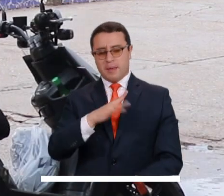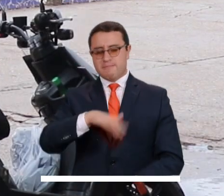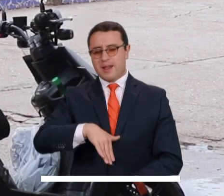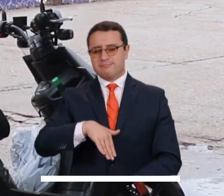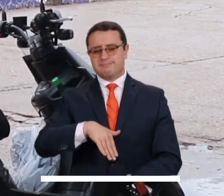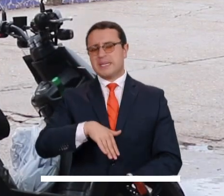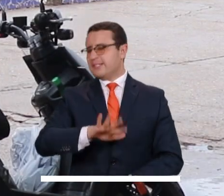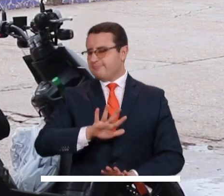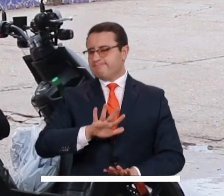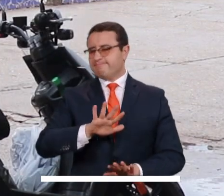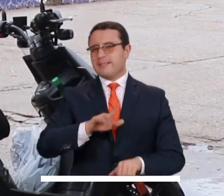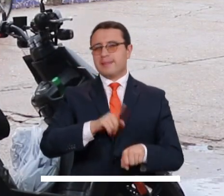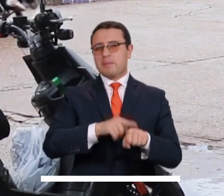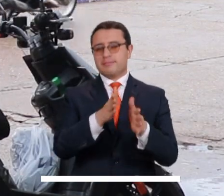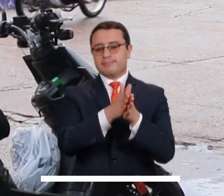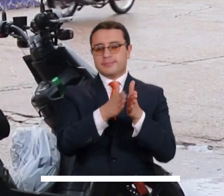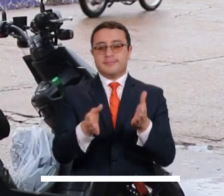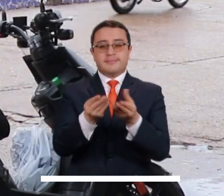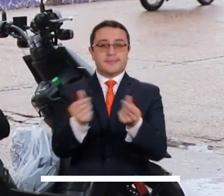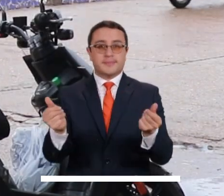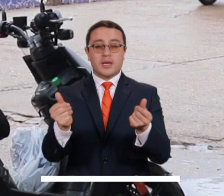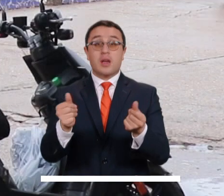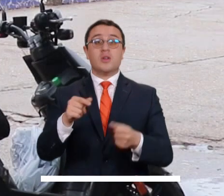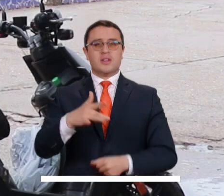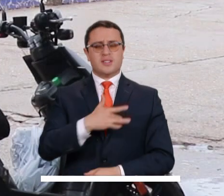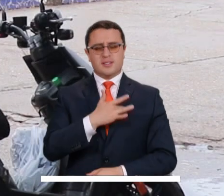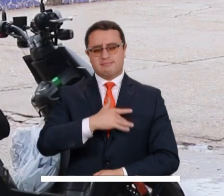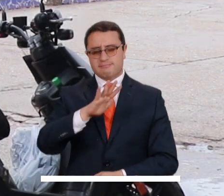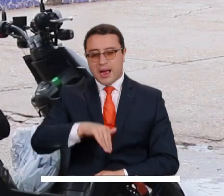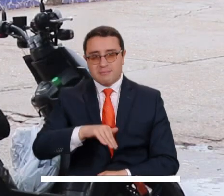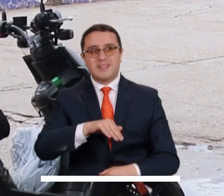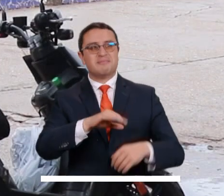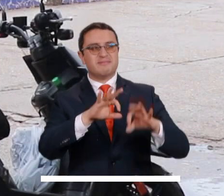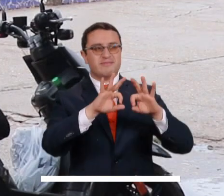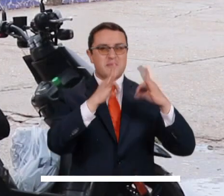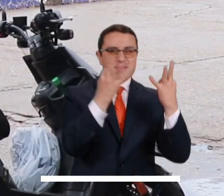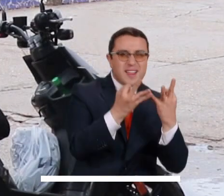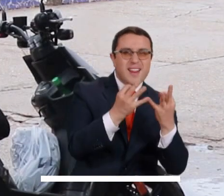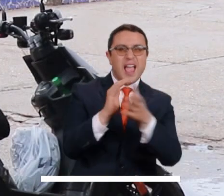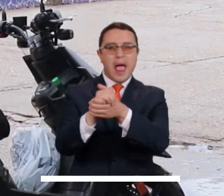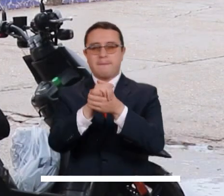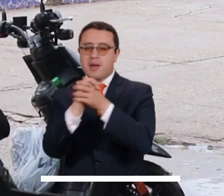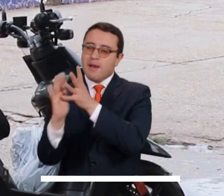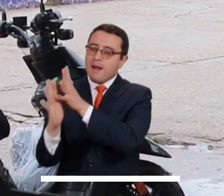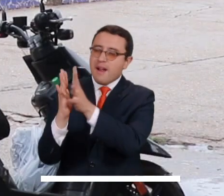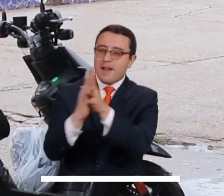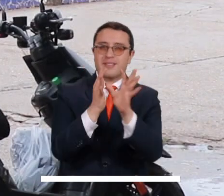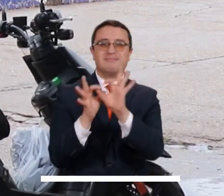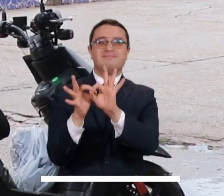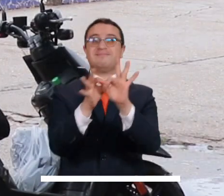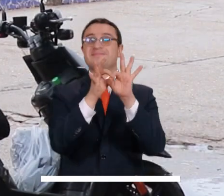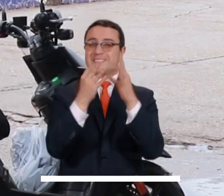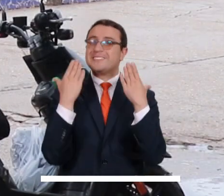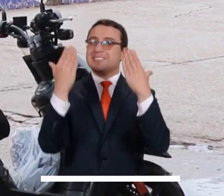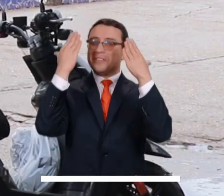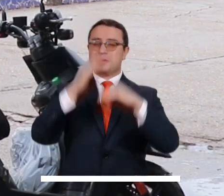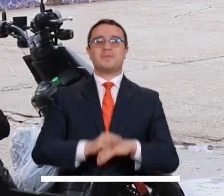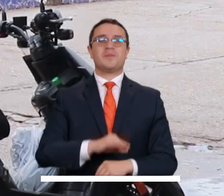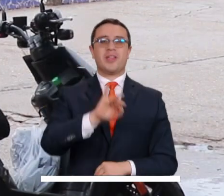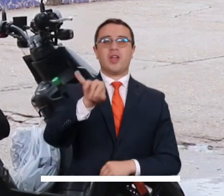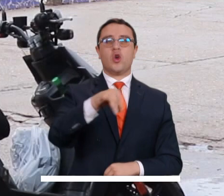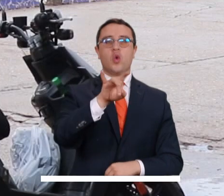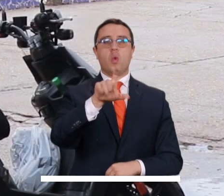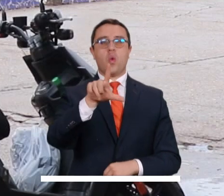son pasajeros. Cuando esto ocurra, apóyese en su familia o en sus amigos. Desde San José del Guaviare, informó Julio